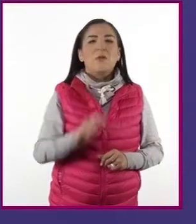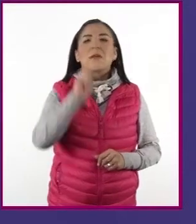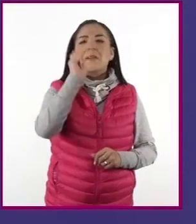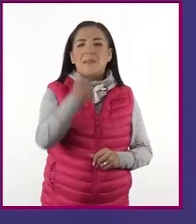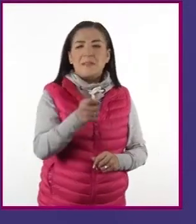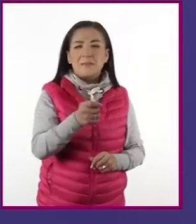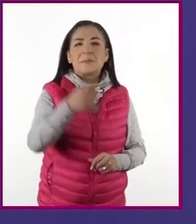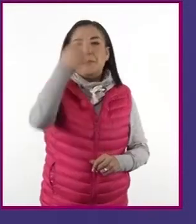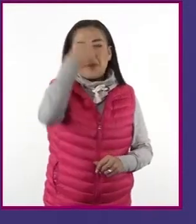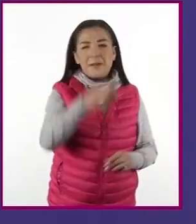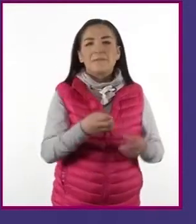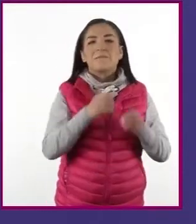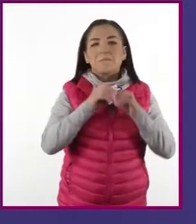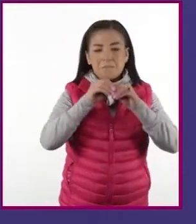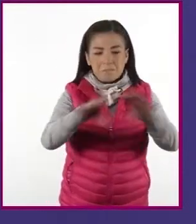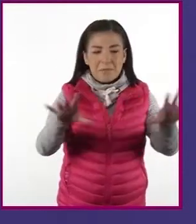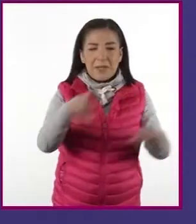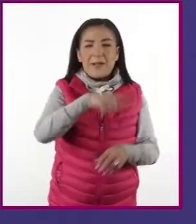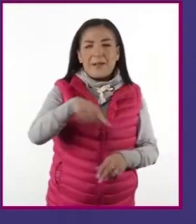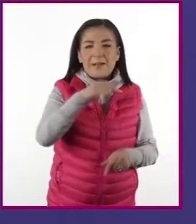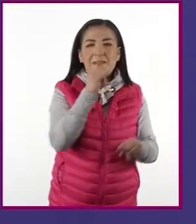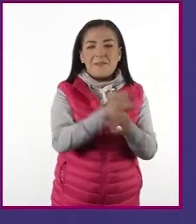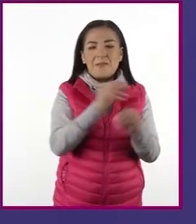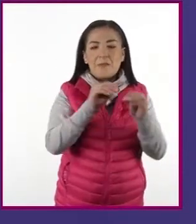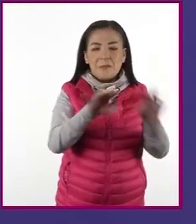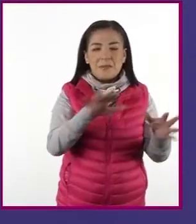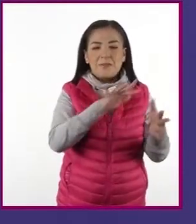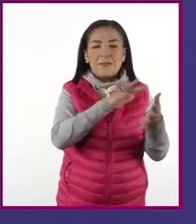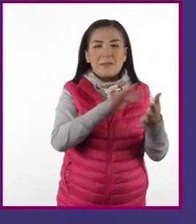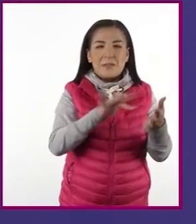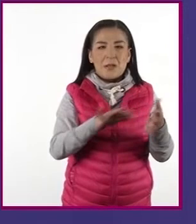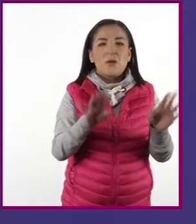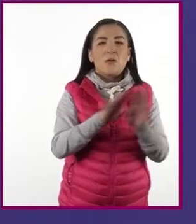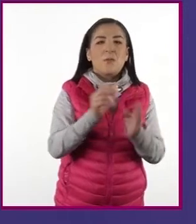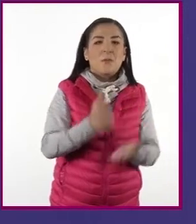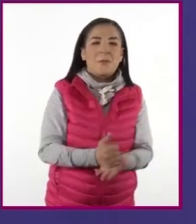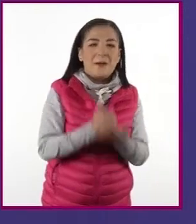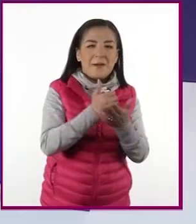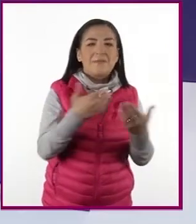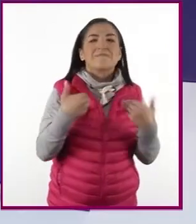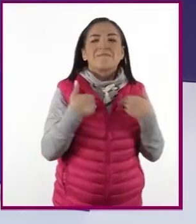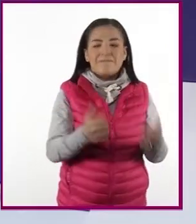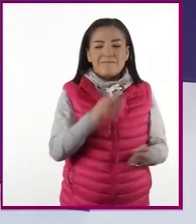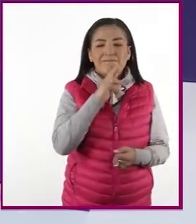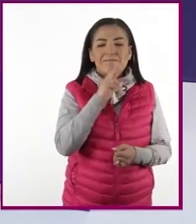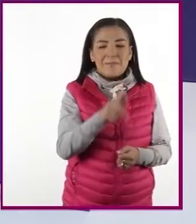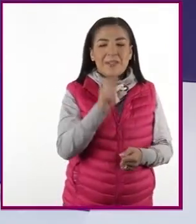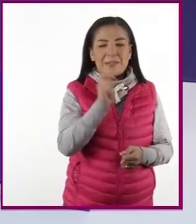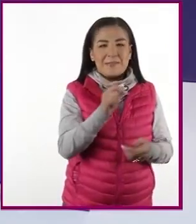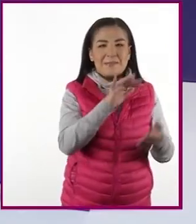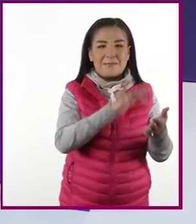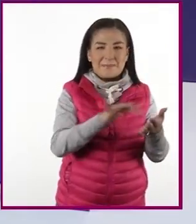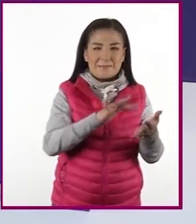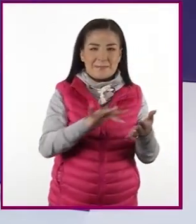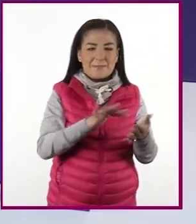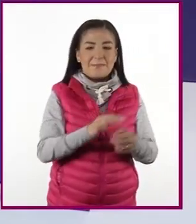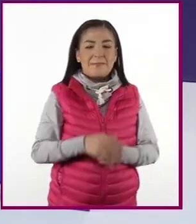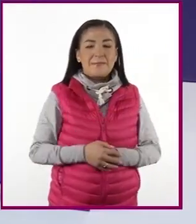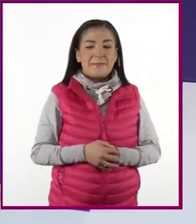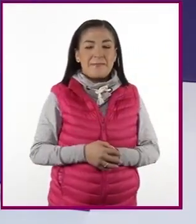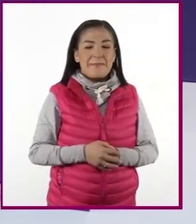información a los lectores para ayudarles a comprender mejor el contenido. Así, quien